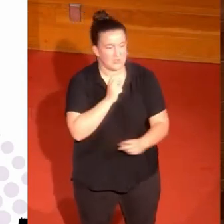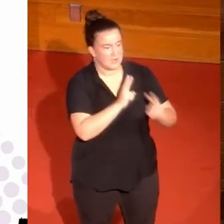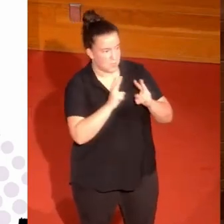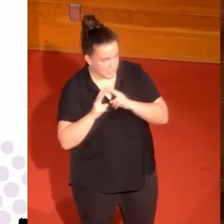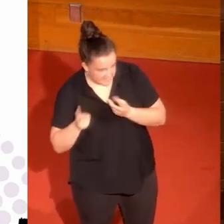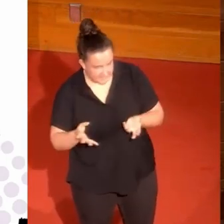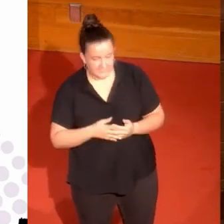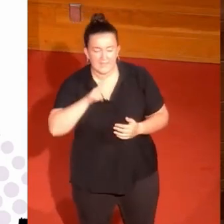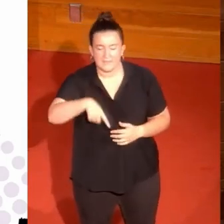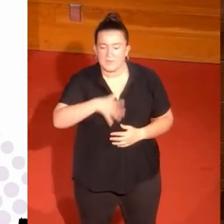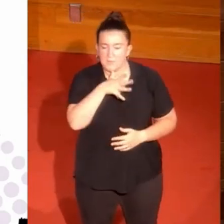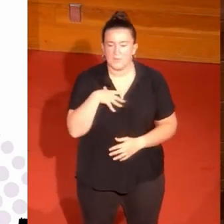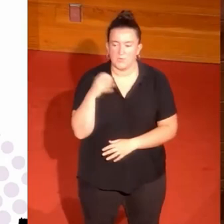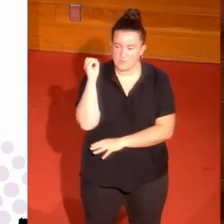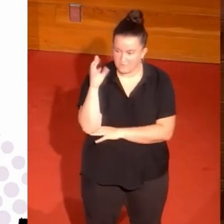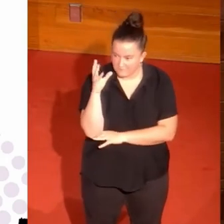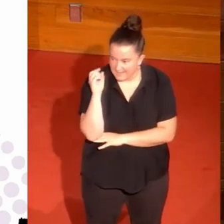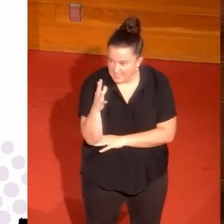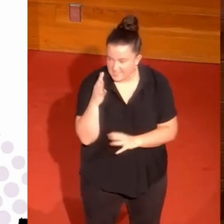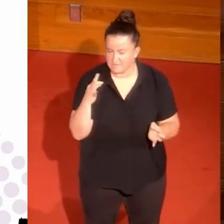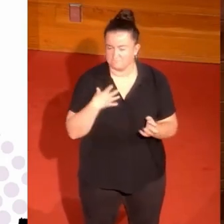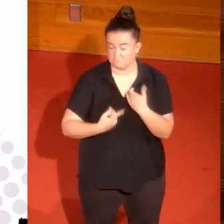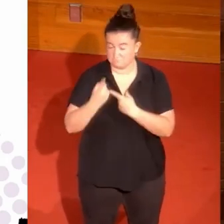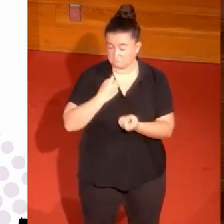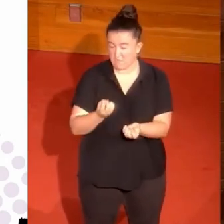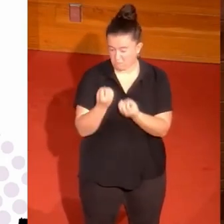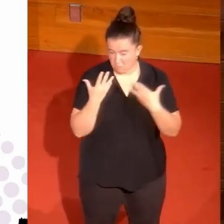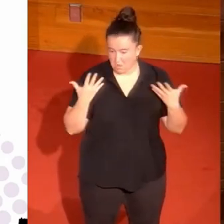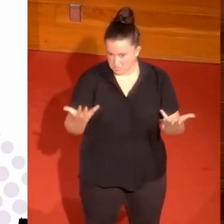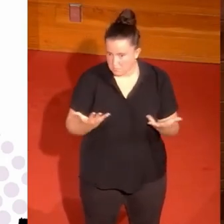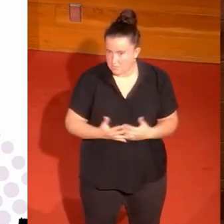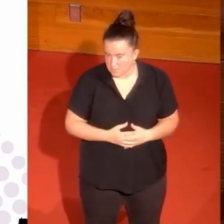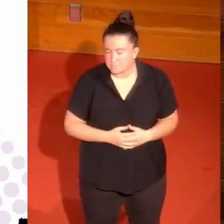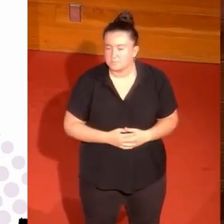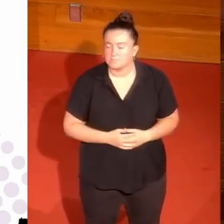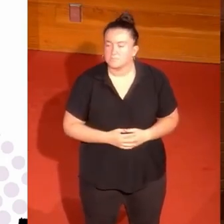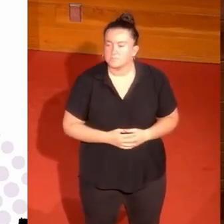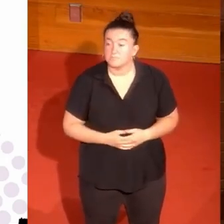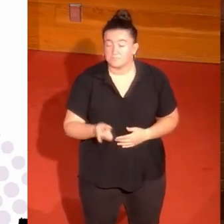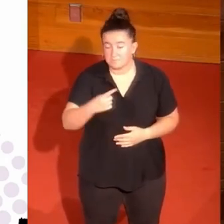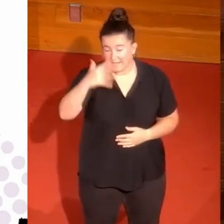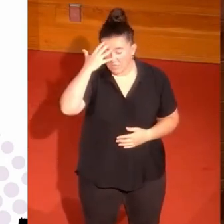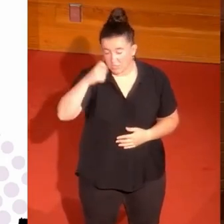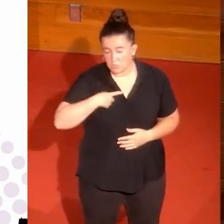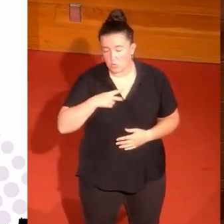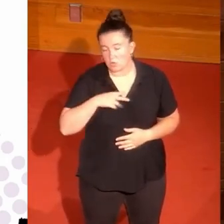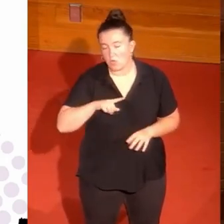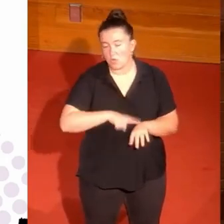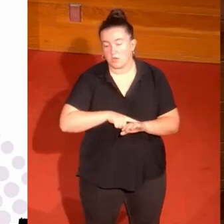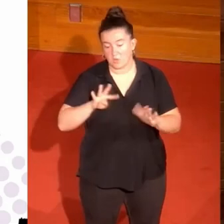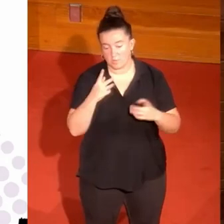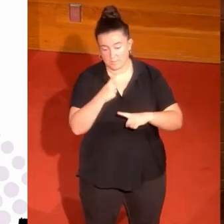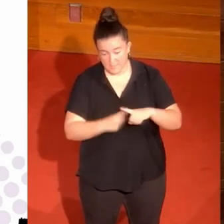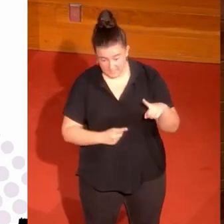planteado por supuesto por la conferencia también tan informativa que nos ha que nos ha ofrecido recordaros que a las 99:30 tenemos